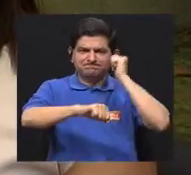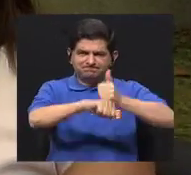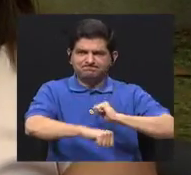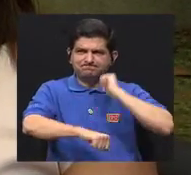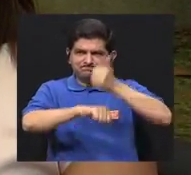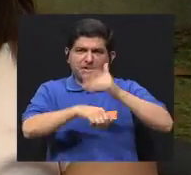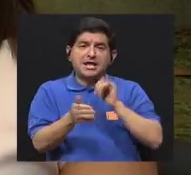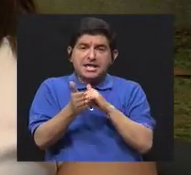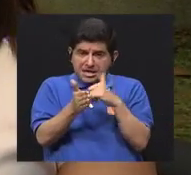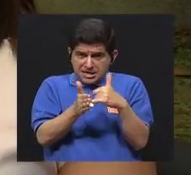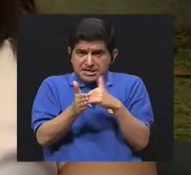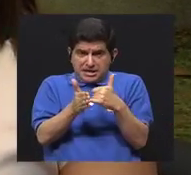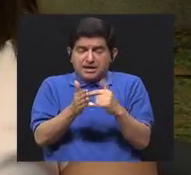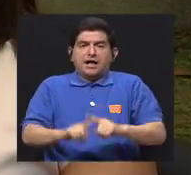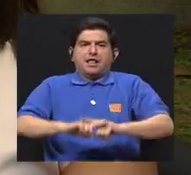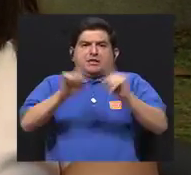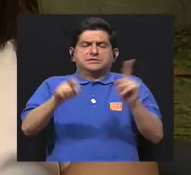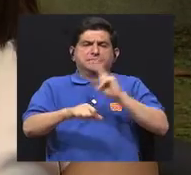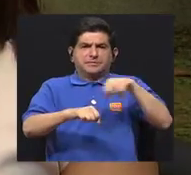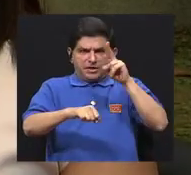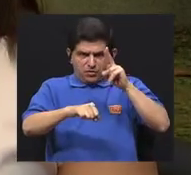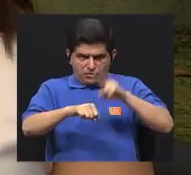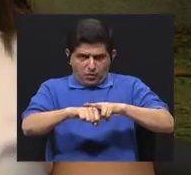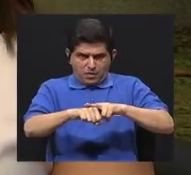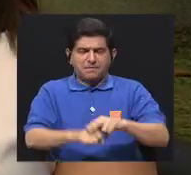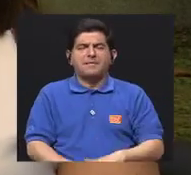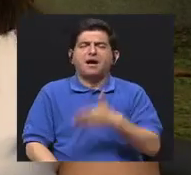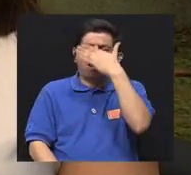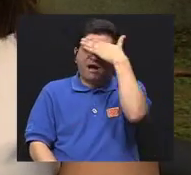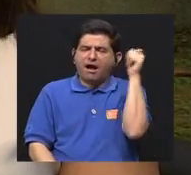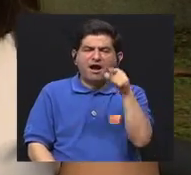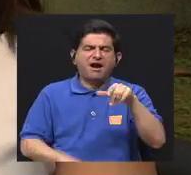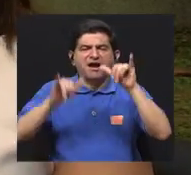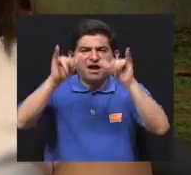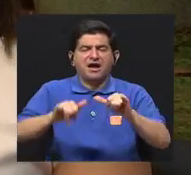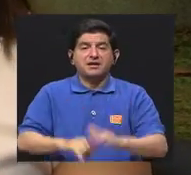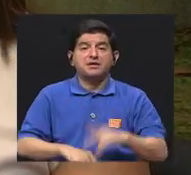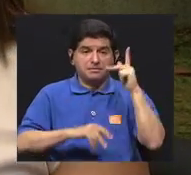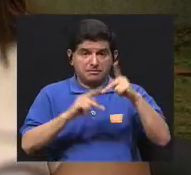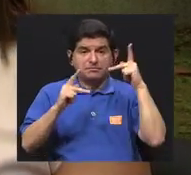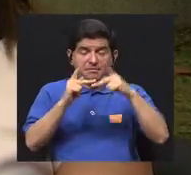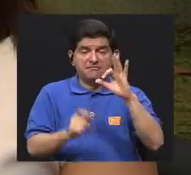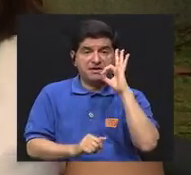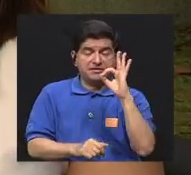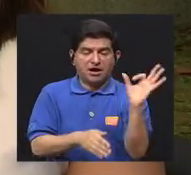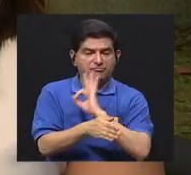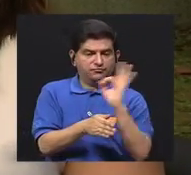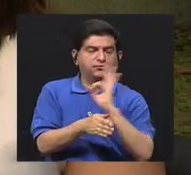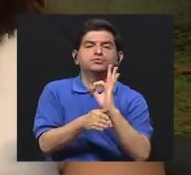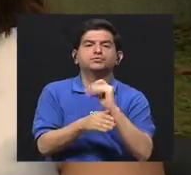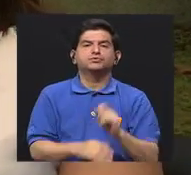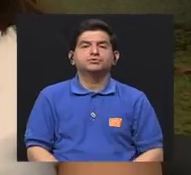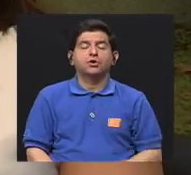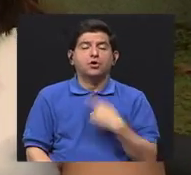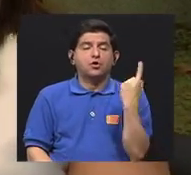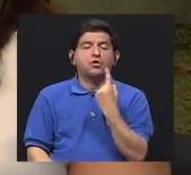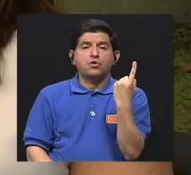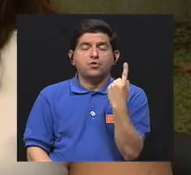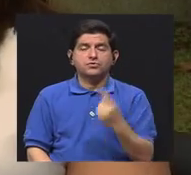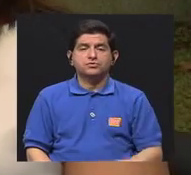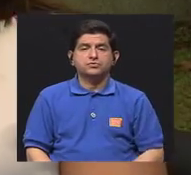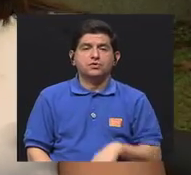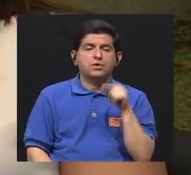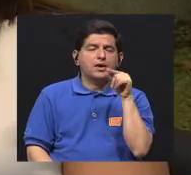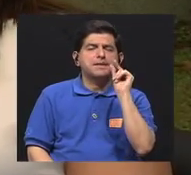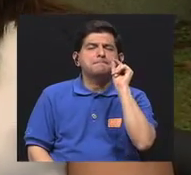y tan delicadas, pero usualmente olvidamos que están ahí, de tan perfectamente bien que funcionan. Basta que nos caiga